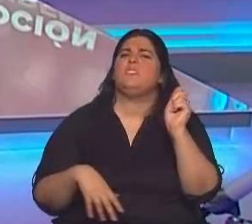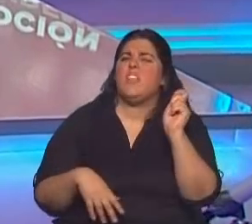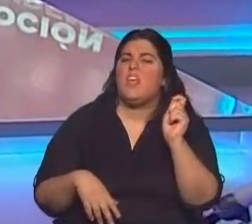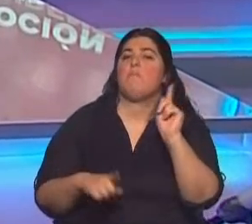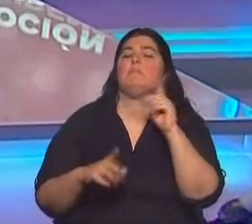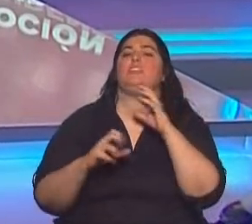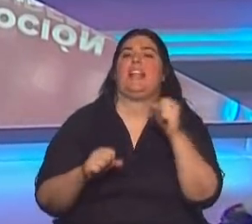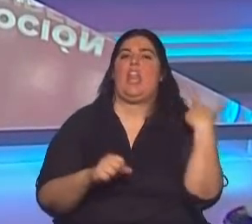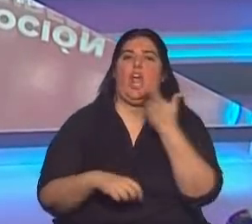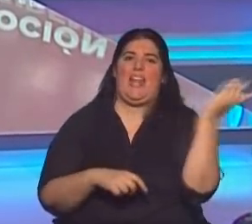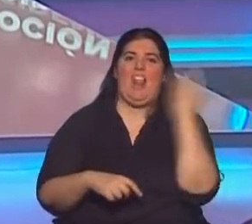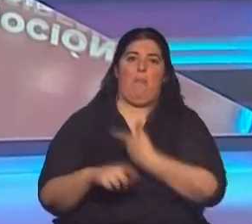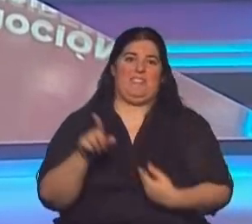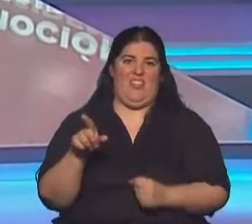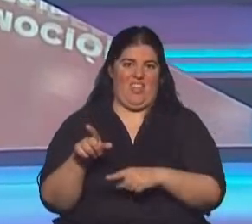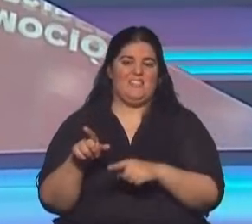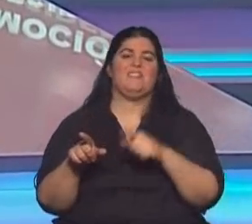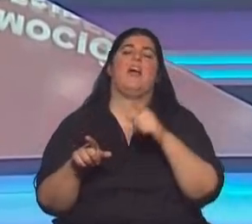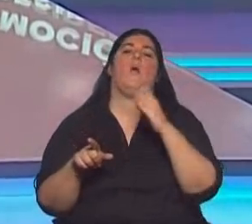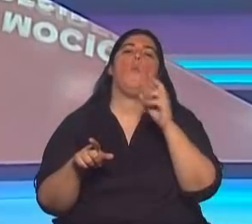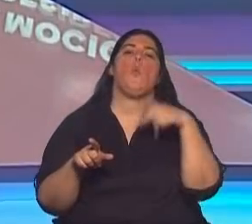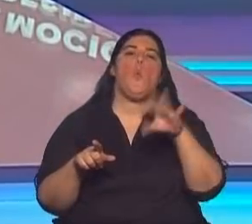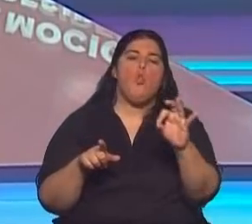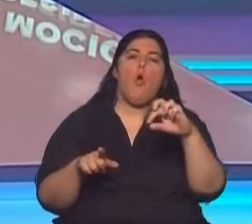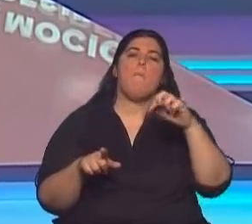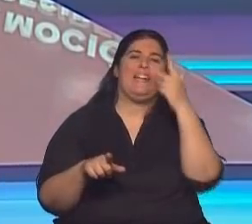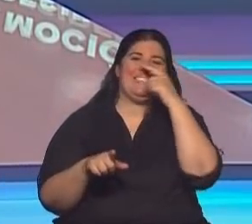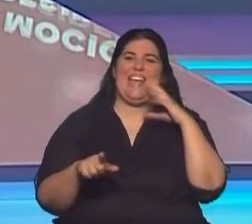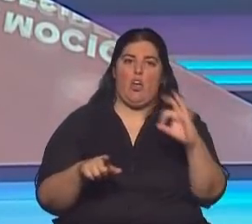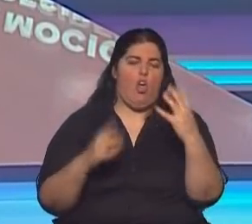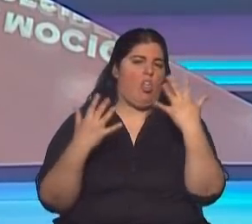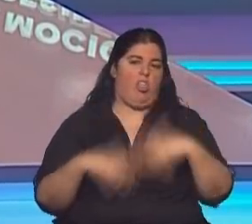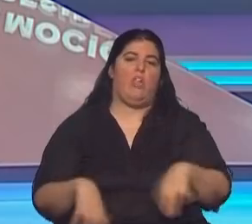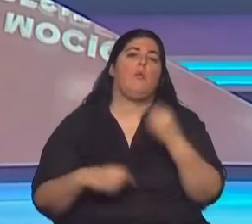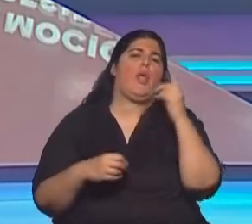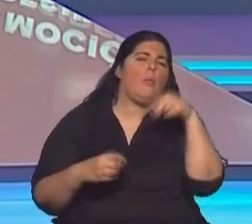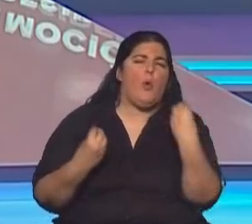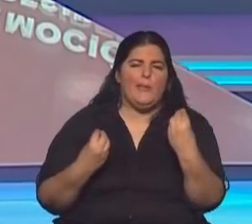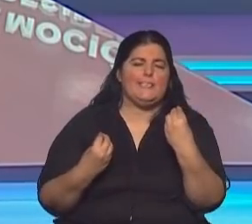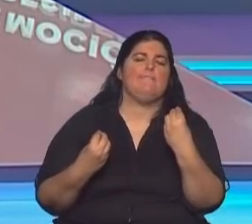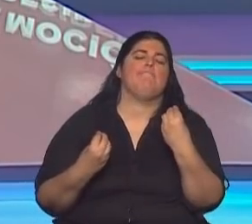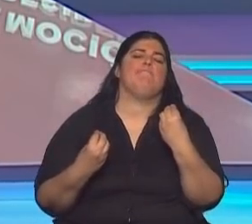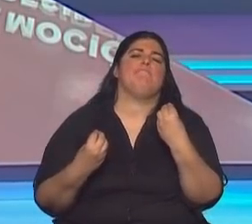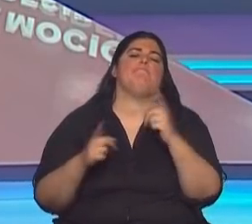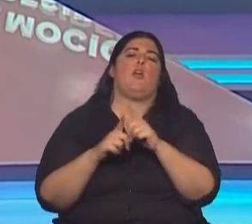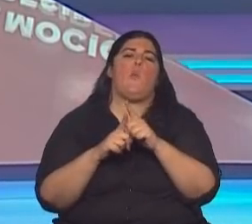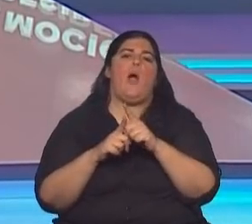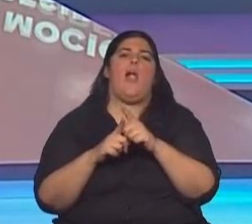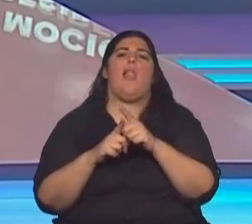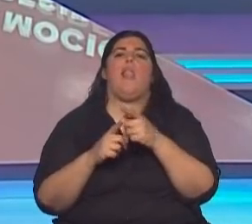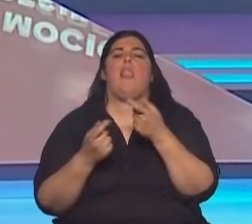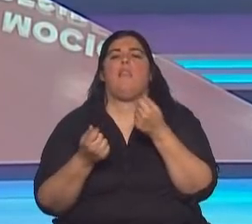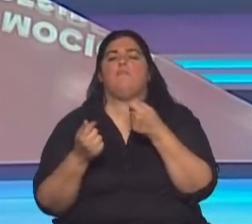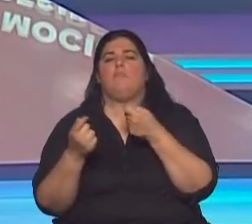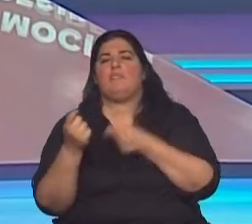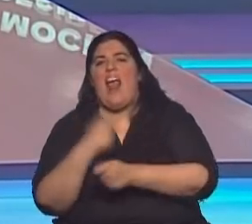secretario general de la presidencia, Bruno Pacheco, por estar implicado en casos de tráfico de influencias,